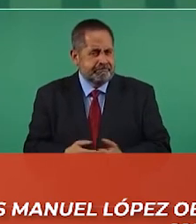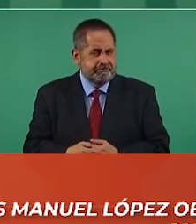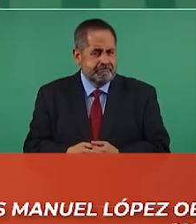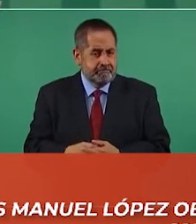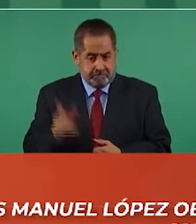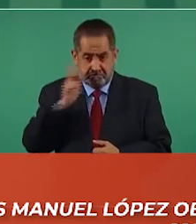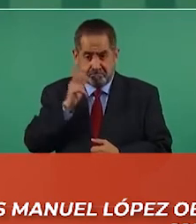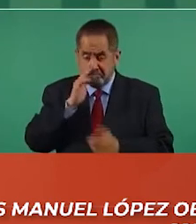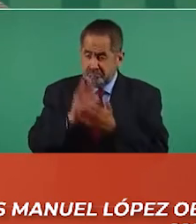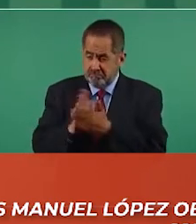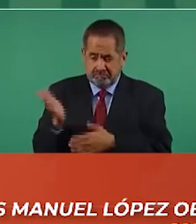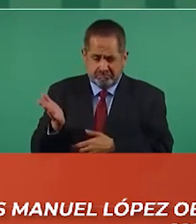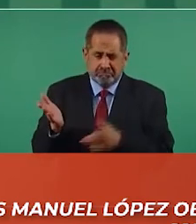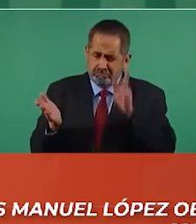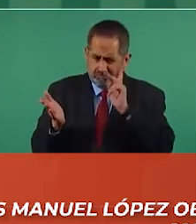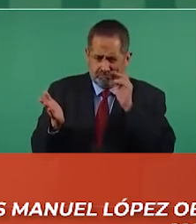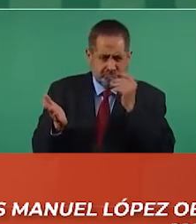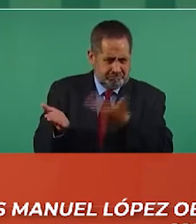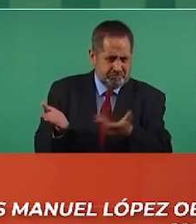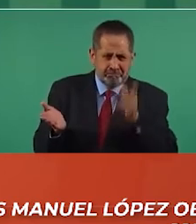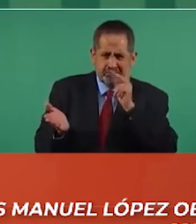si tiene elementos.